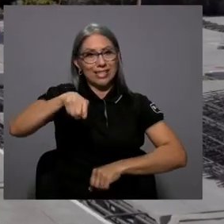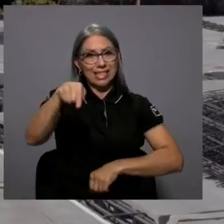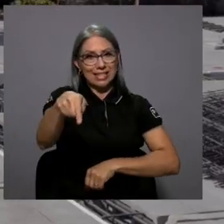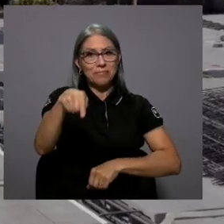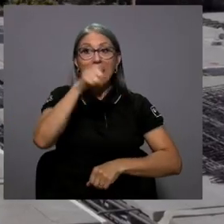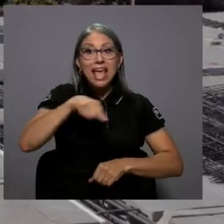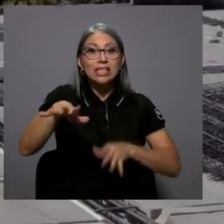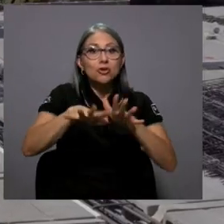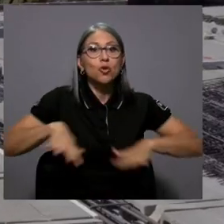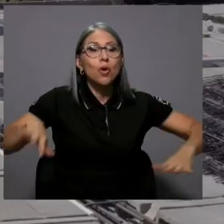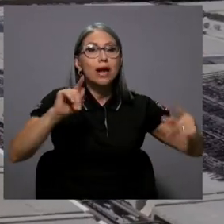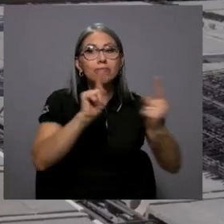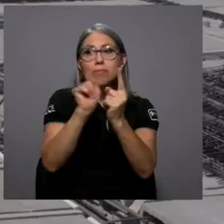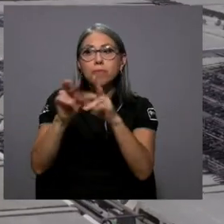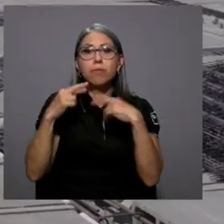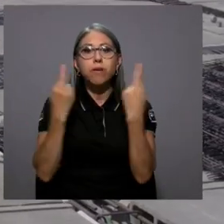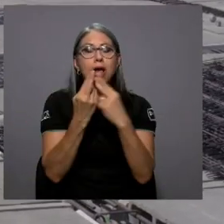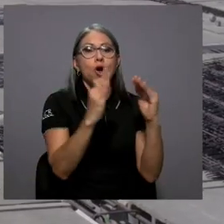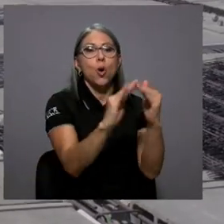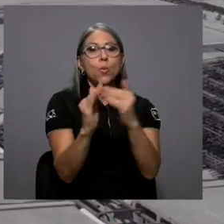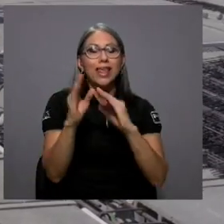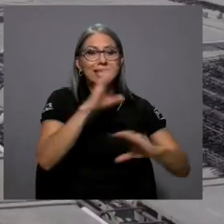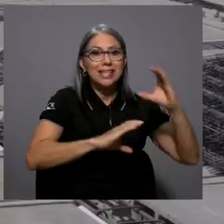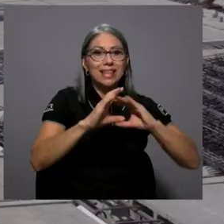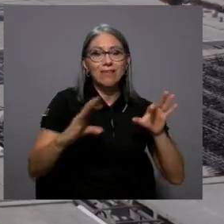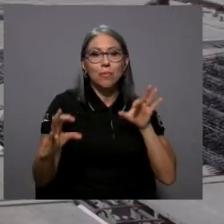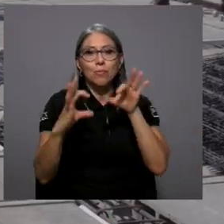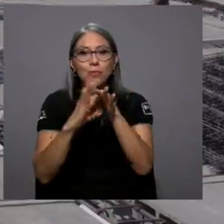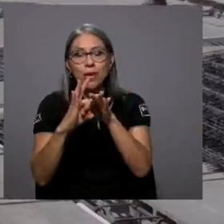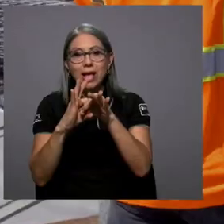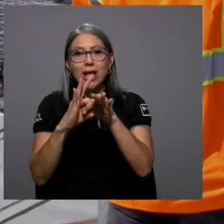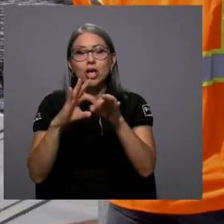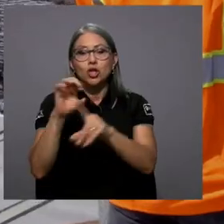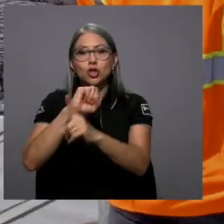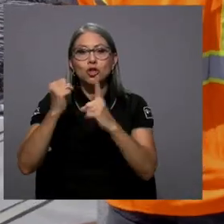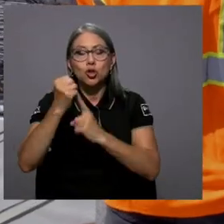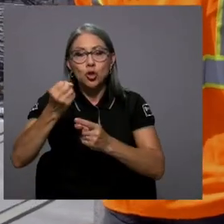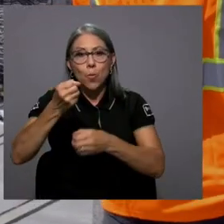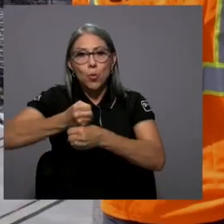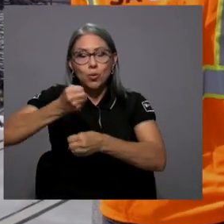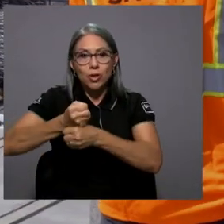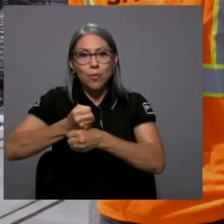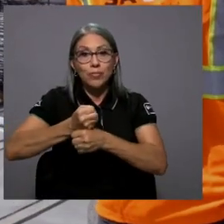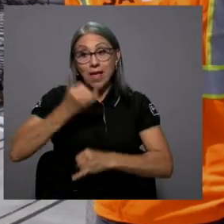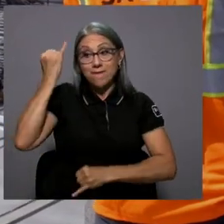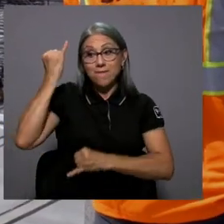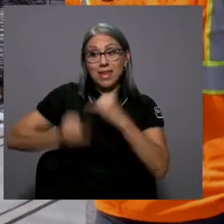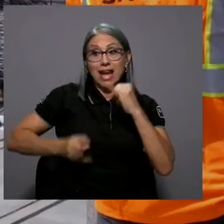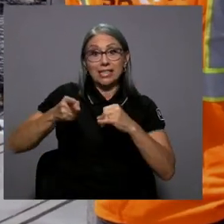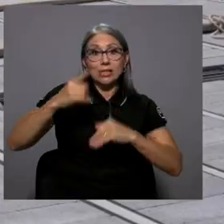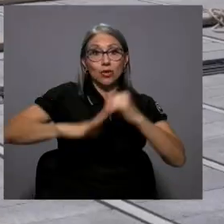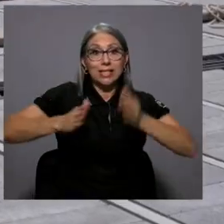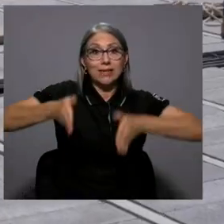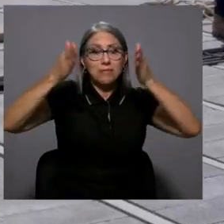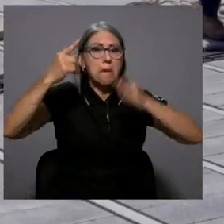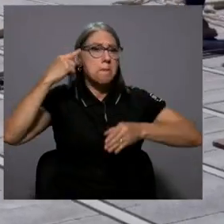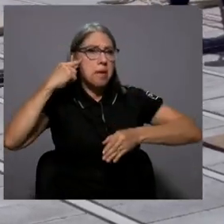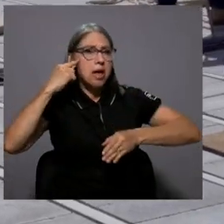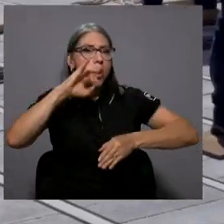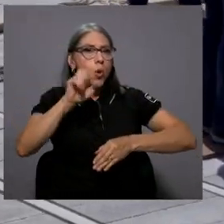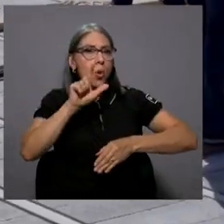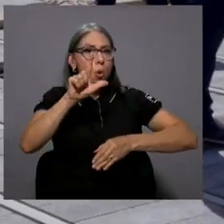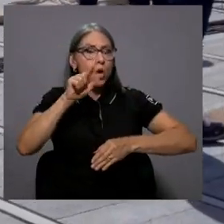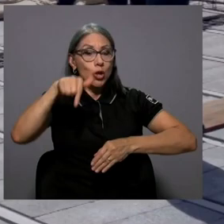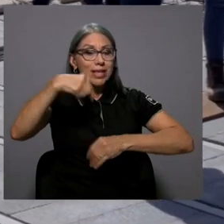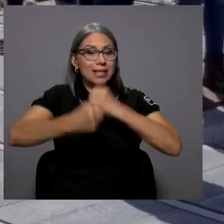Este es un espacio de convergencia donde la comunidad científica se une al sector socioproductivo. La finalización de esta obra está proyectada para